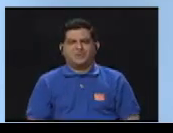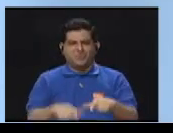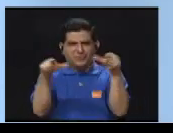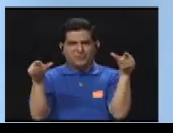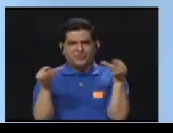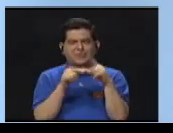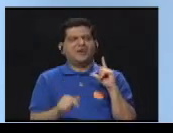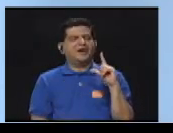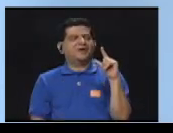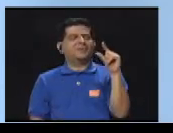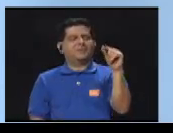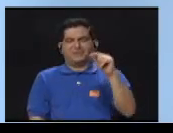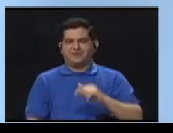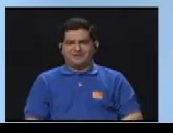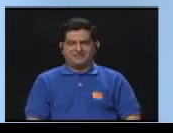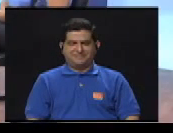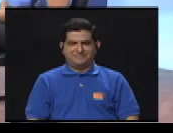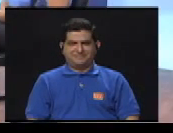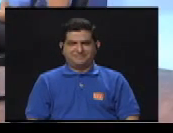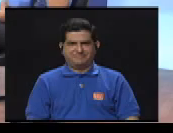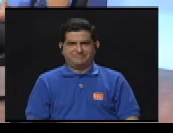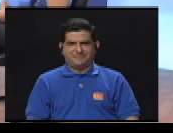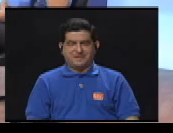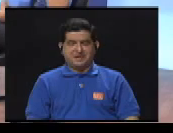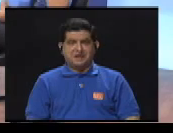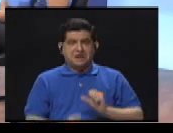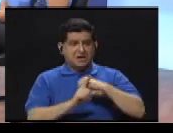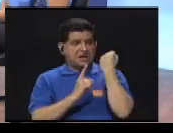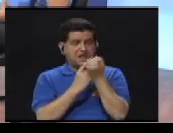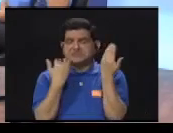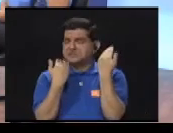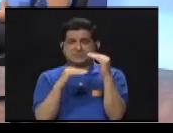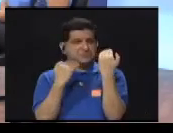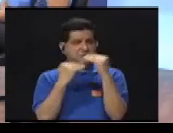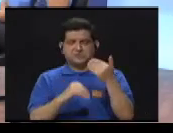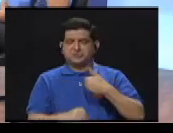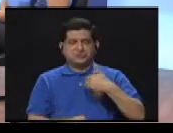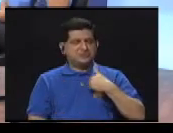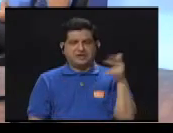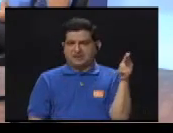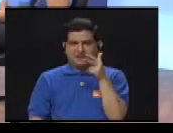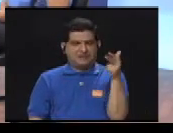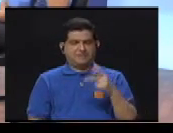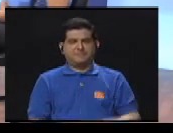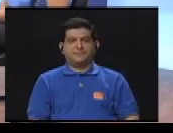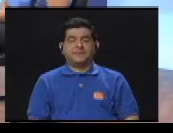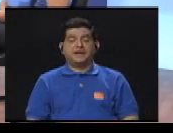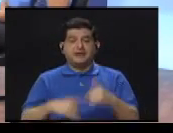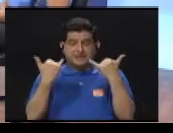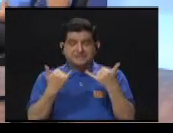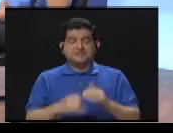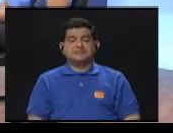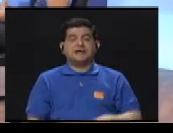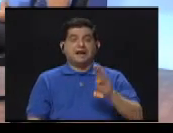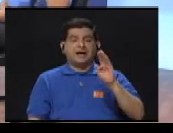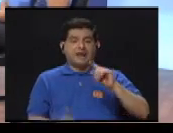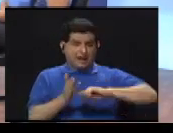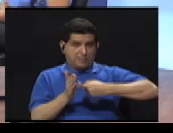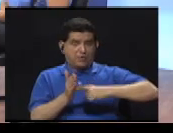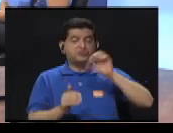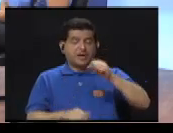zona más rural, digamos. Claro. Entonces, en cuanto a eso, no tenemos restricción alguna de dónde filmar. Ya si en Buenos Aires, digamos, sí le